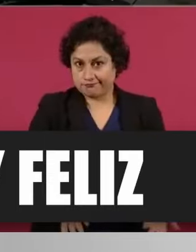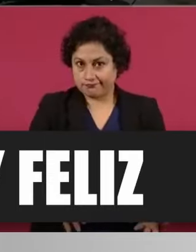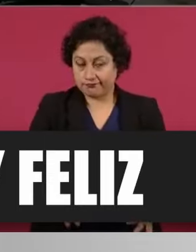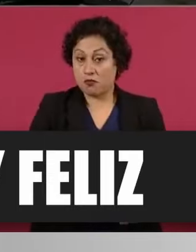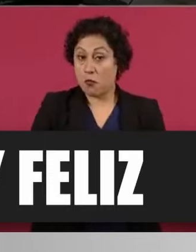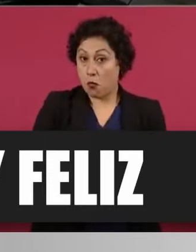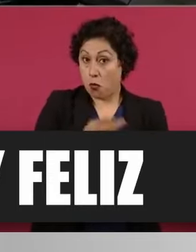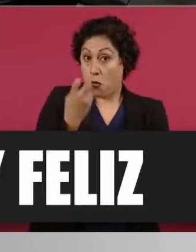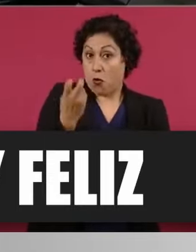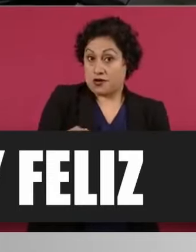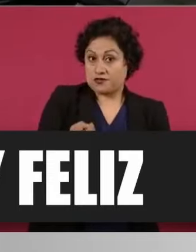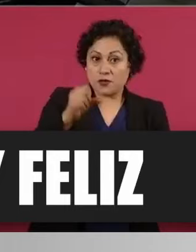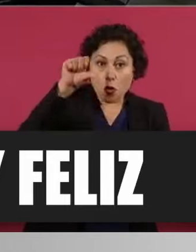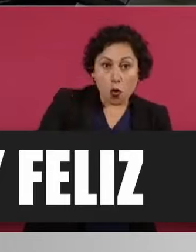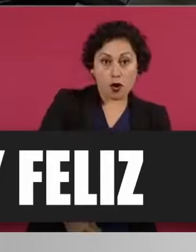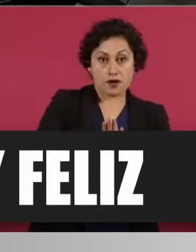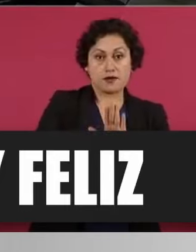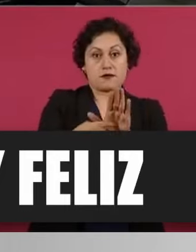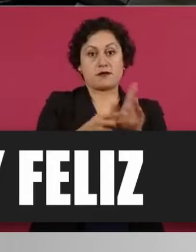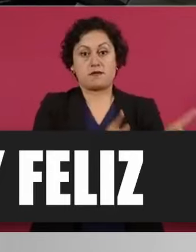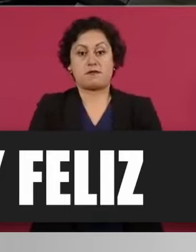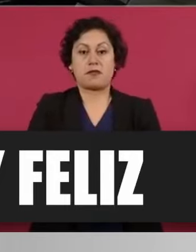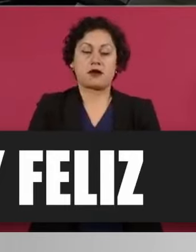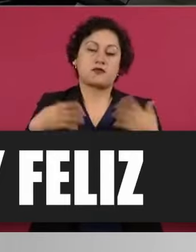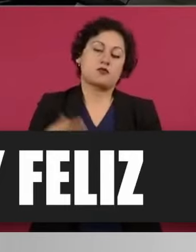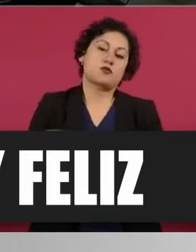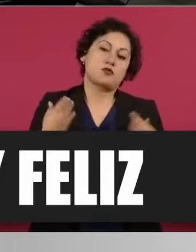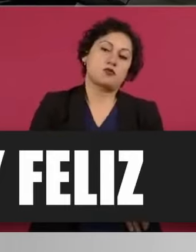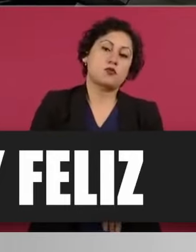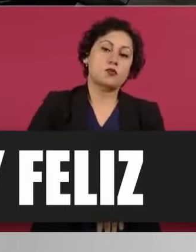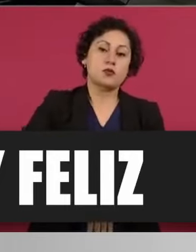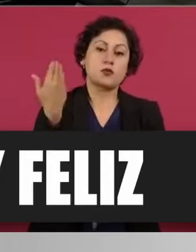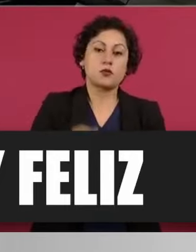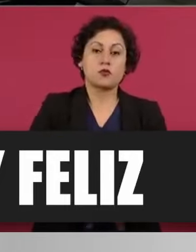tratamos el tema. La secretaria de Gobernación.